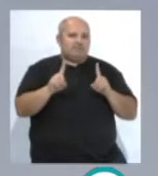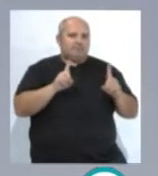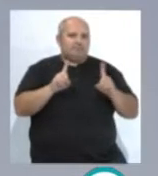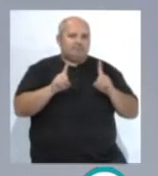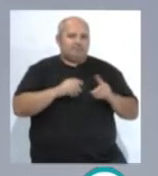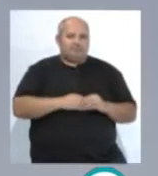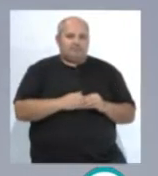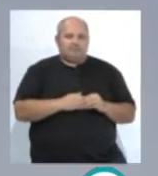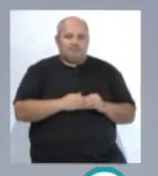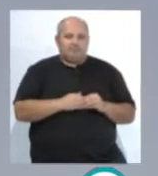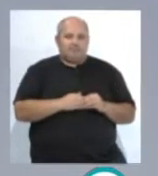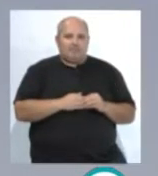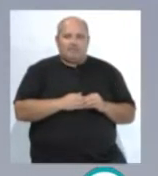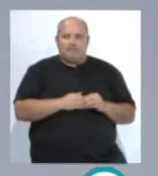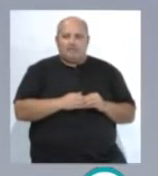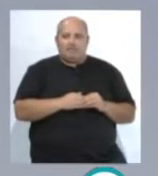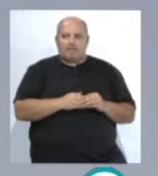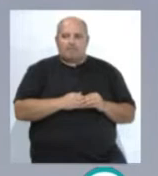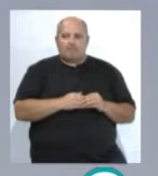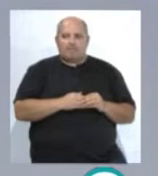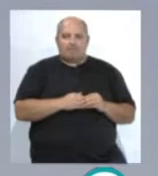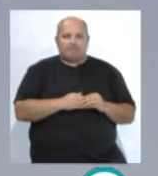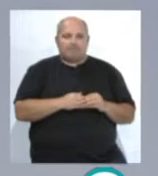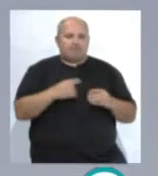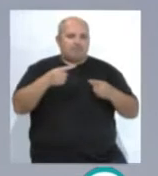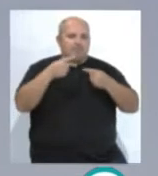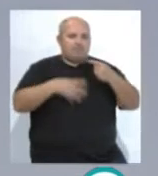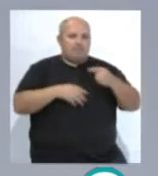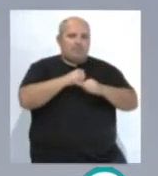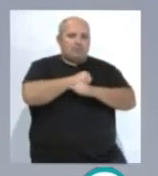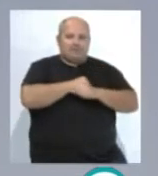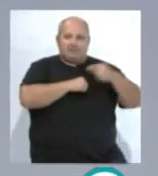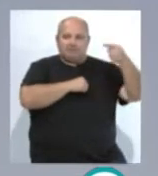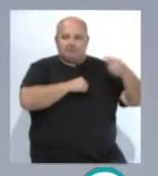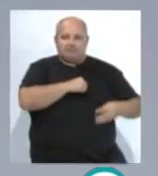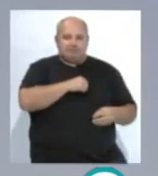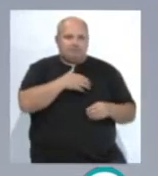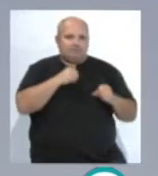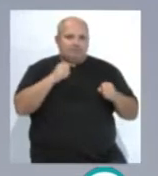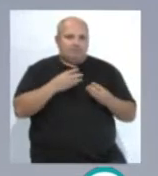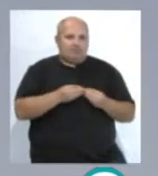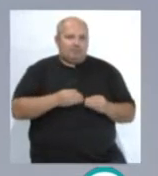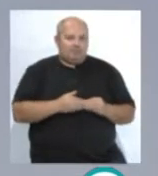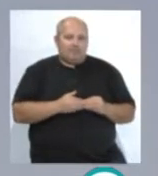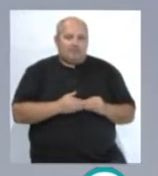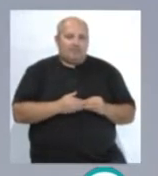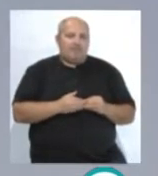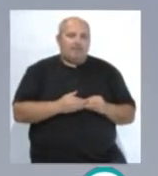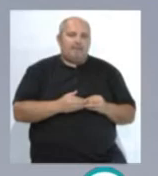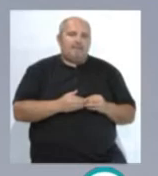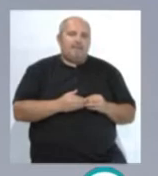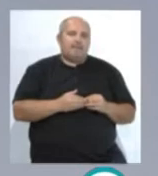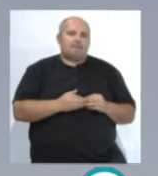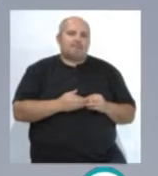como referencia ofensiva. Estuvieron David Gil, Alex Fernández, Mario Barco, David Querola, Queche, Manu Vallejo y Sergio González en